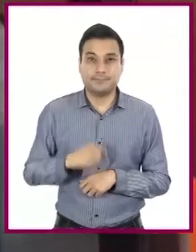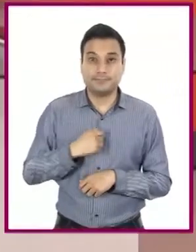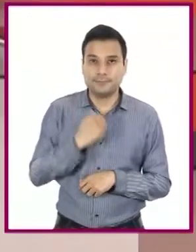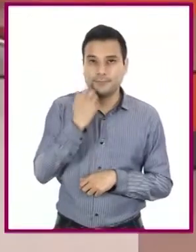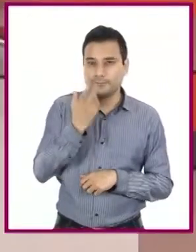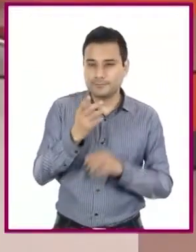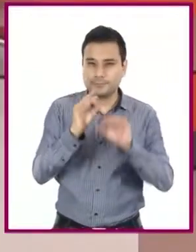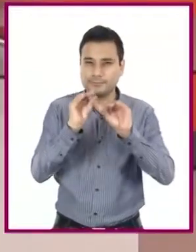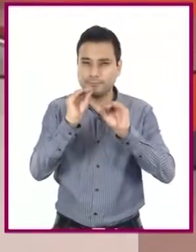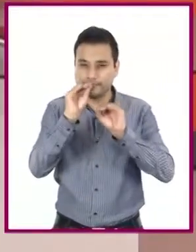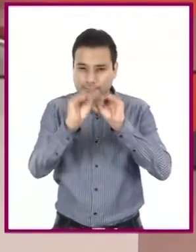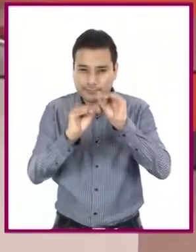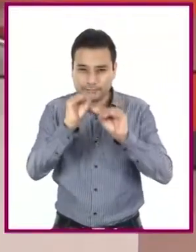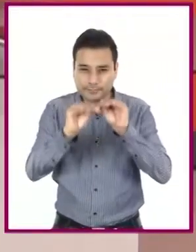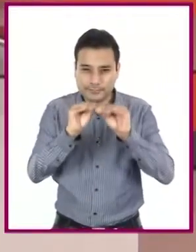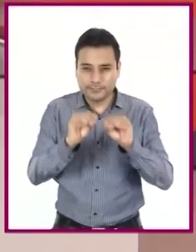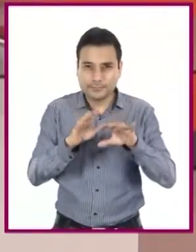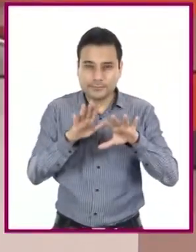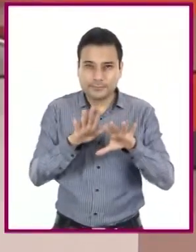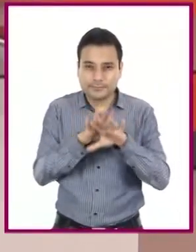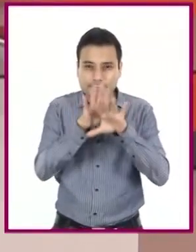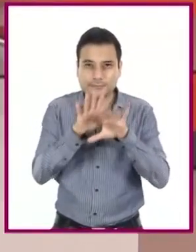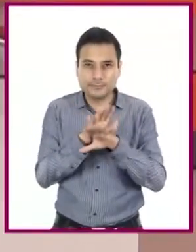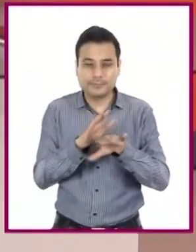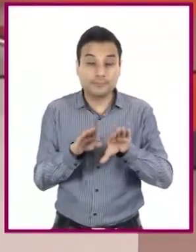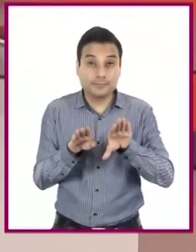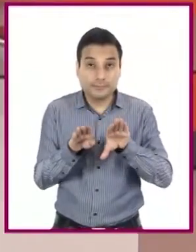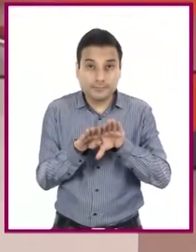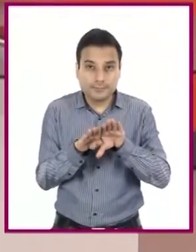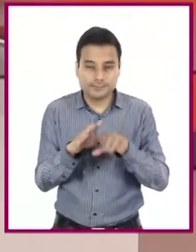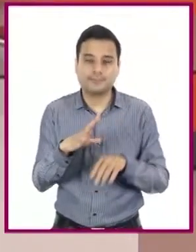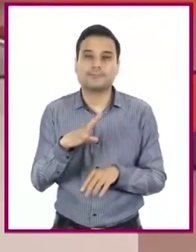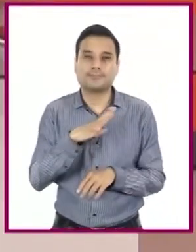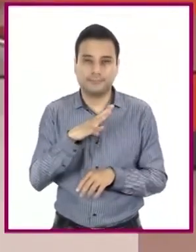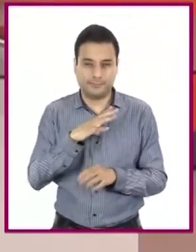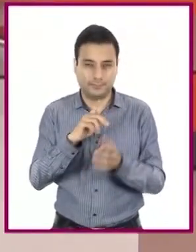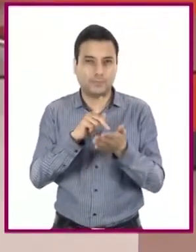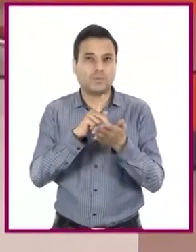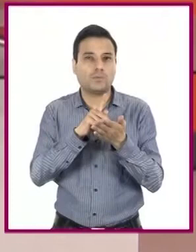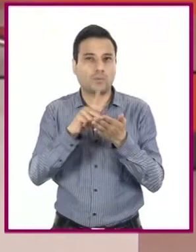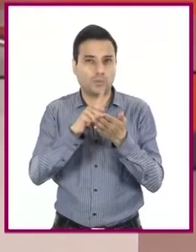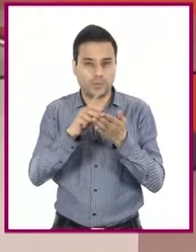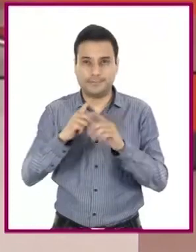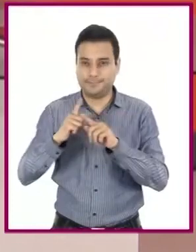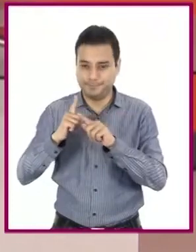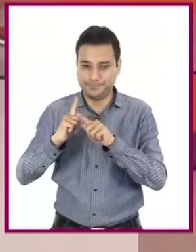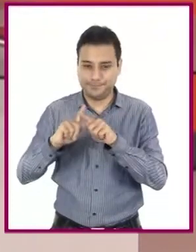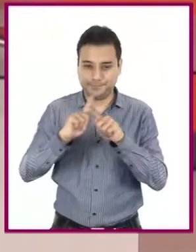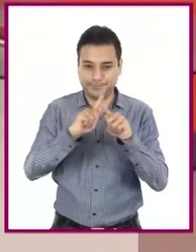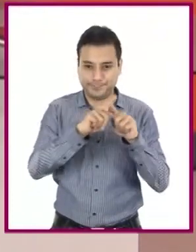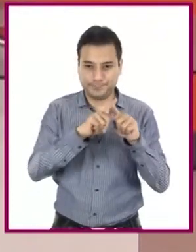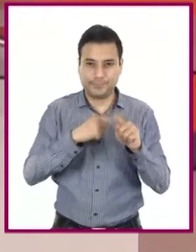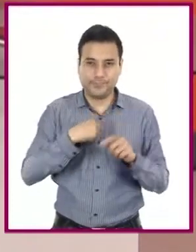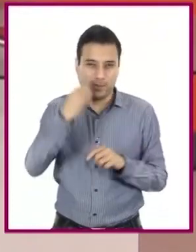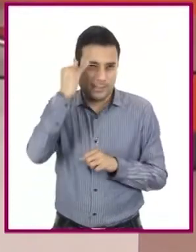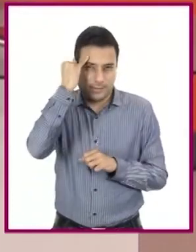inventar, lo realizaremos con los plumones que tenemos aquí y que serán guiados por nuestra